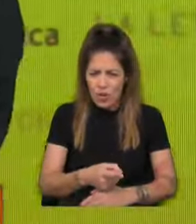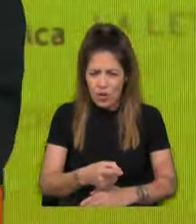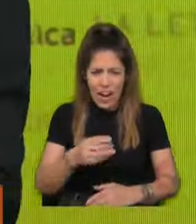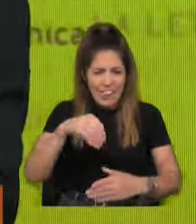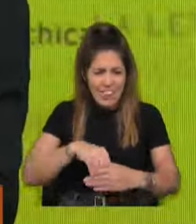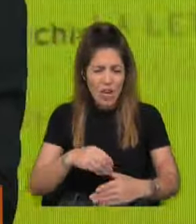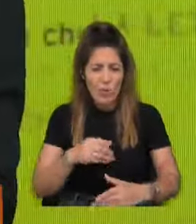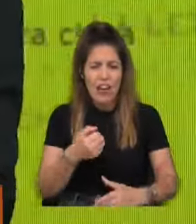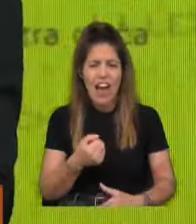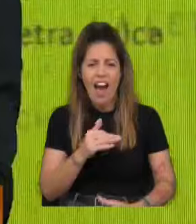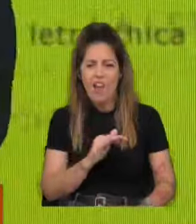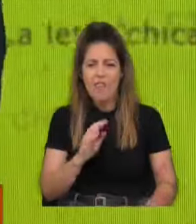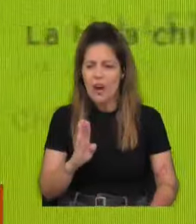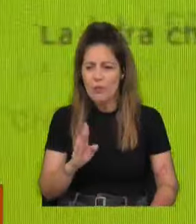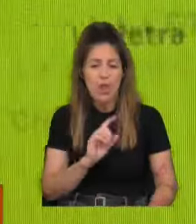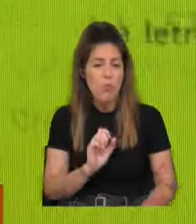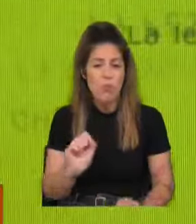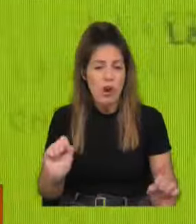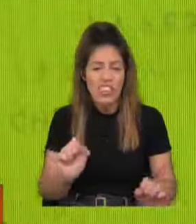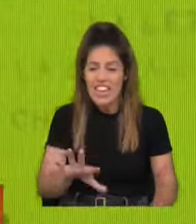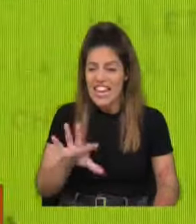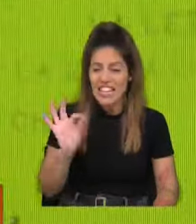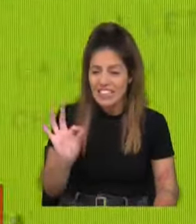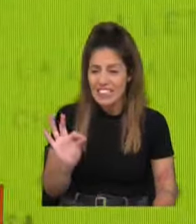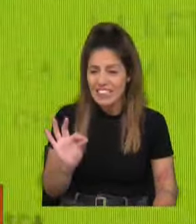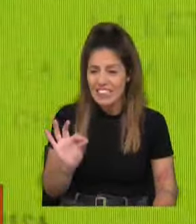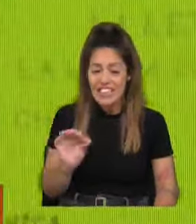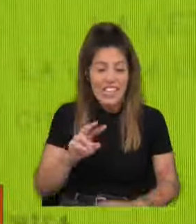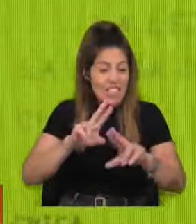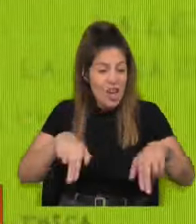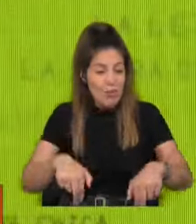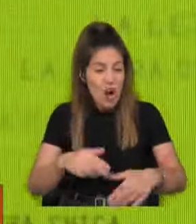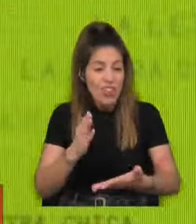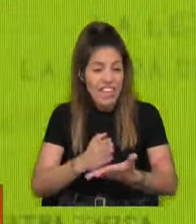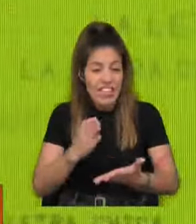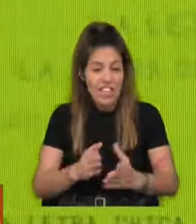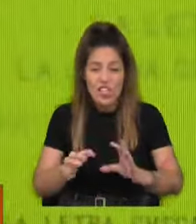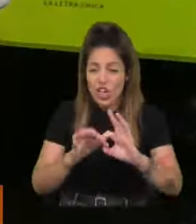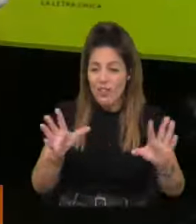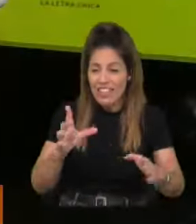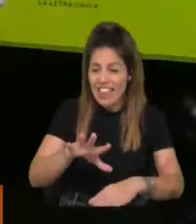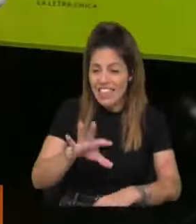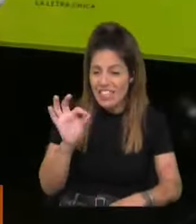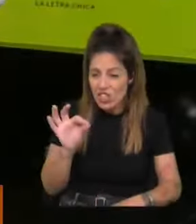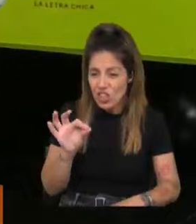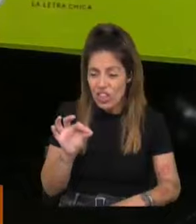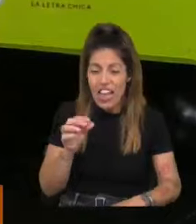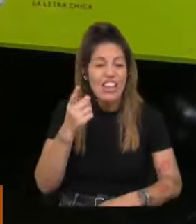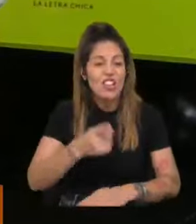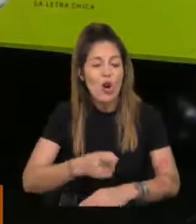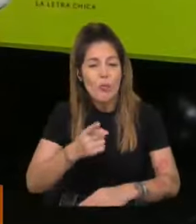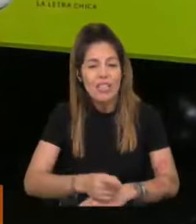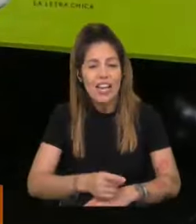fab no pueden elegir se eliminó el derecho y la libertad de elección te obligan a una tercera parte de tus